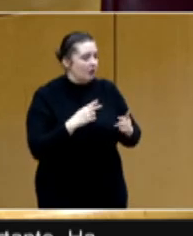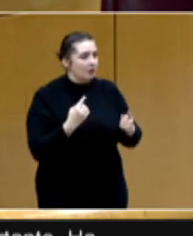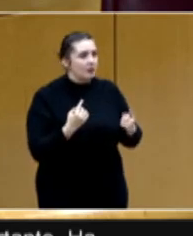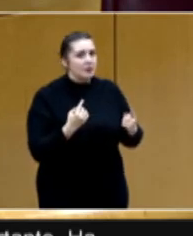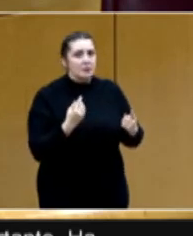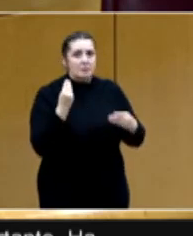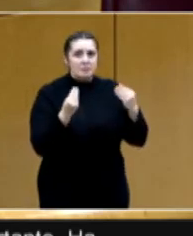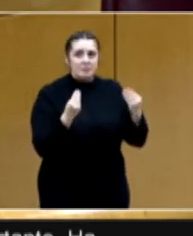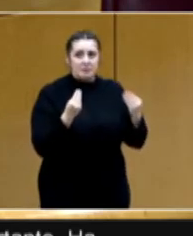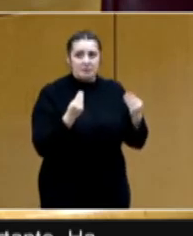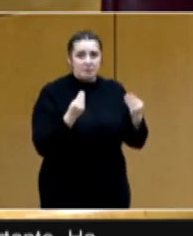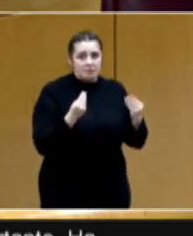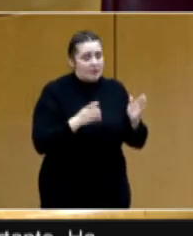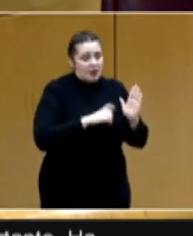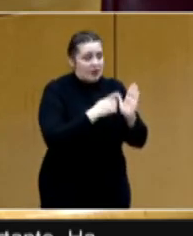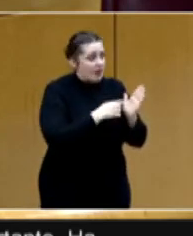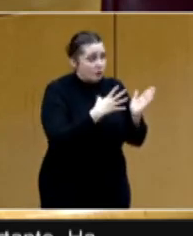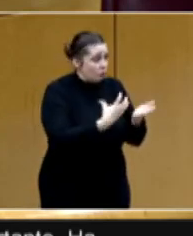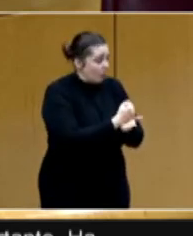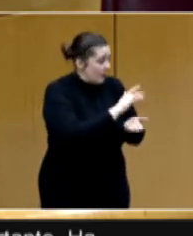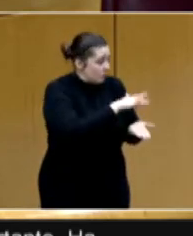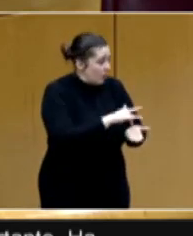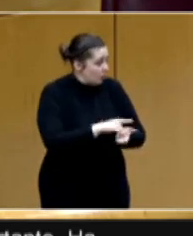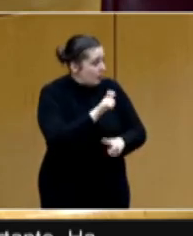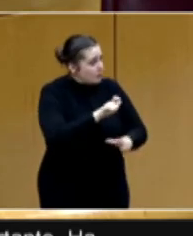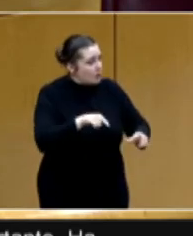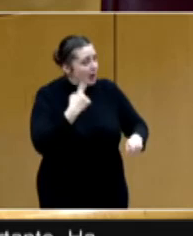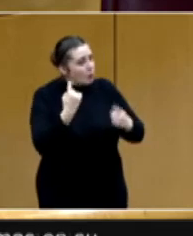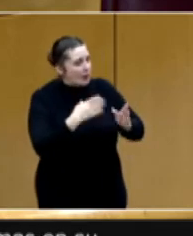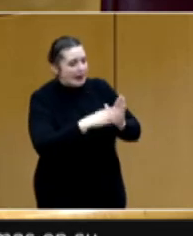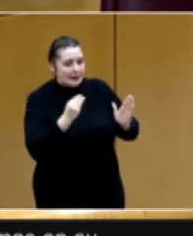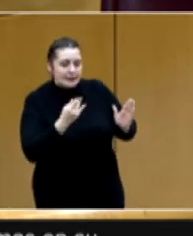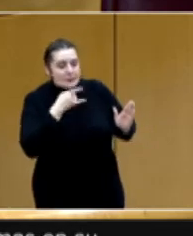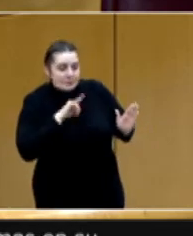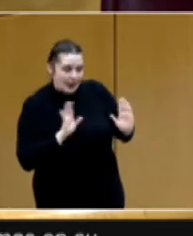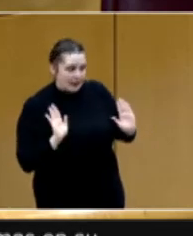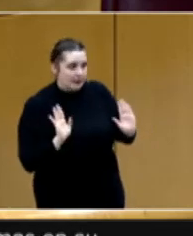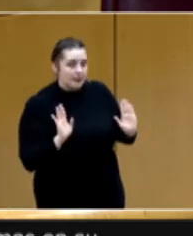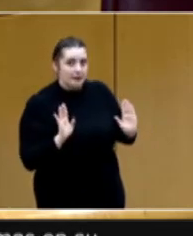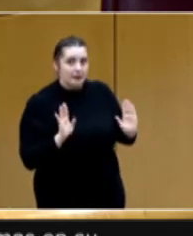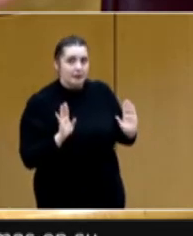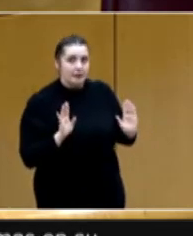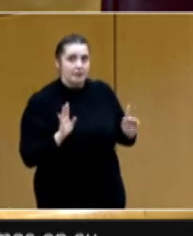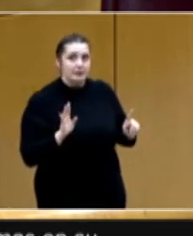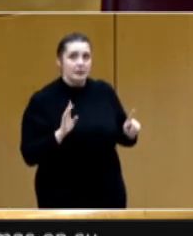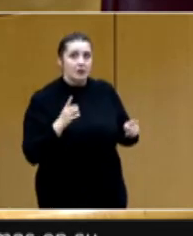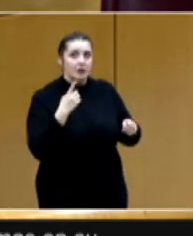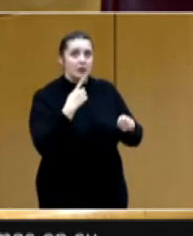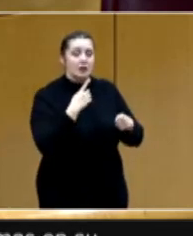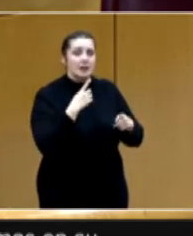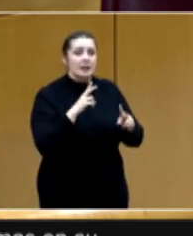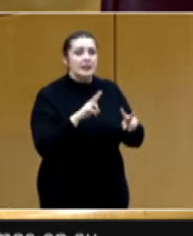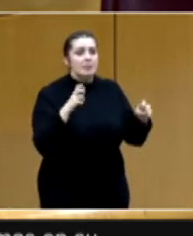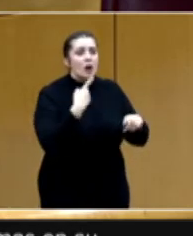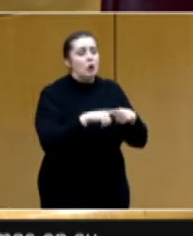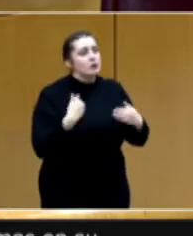de toda de todas las leyes pero el sistema en aquello que está judicializado